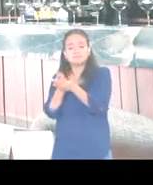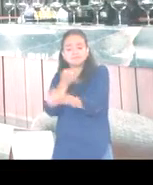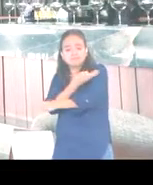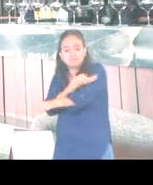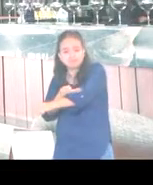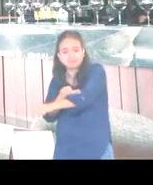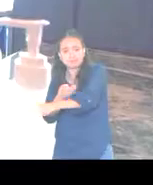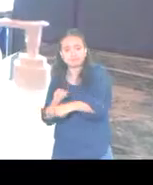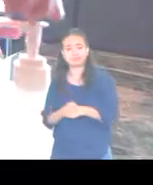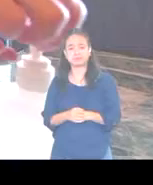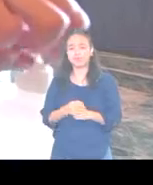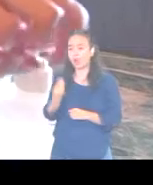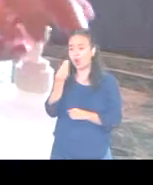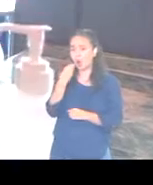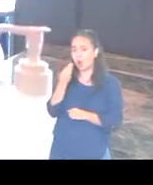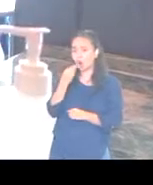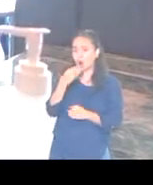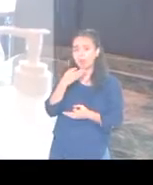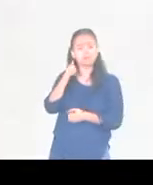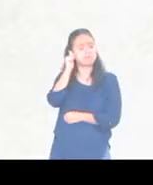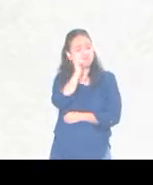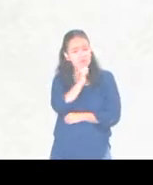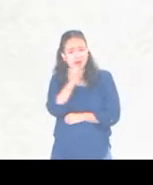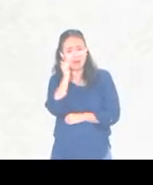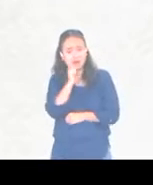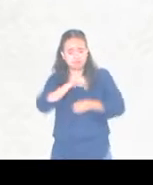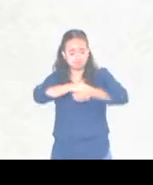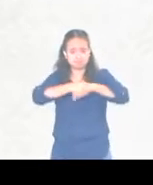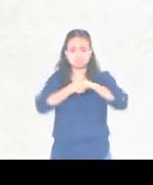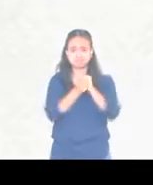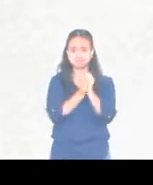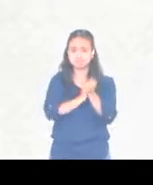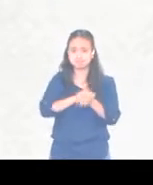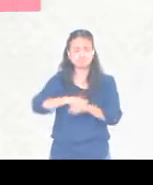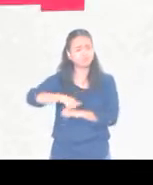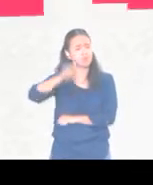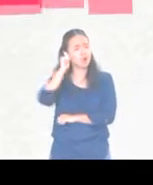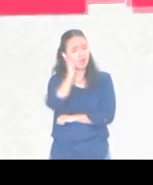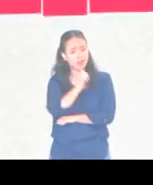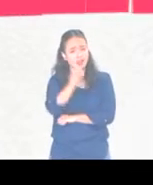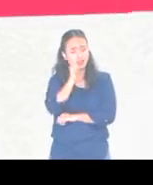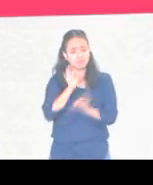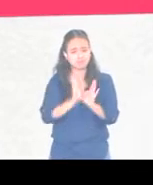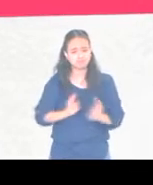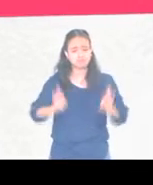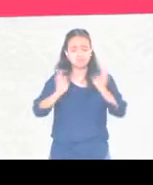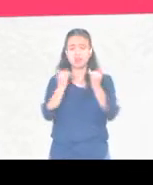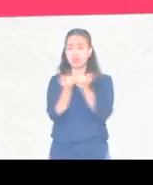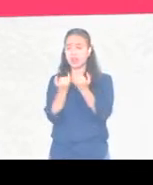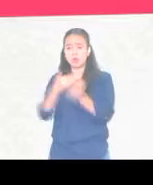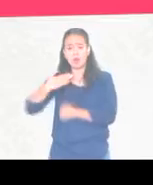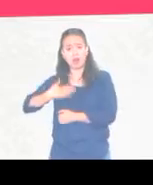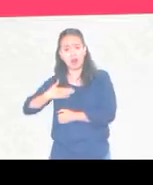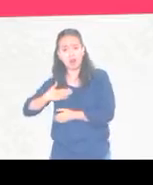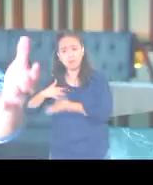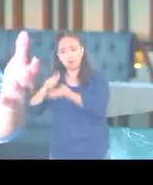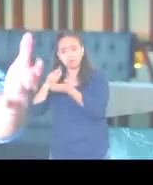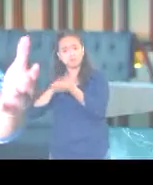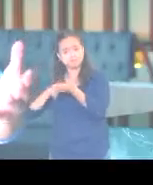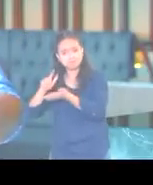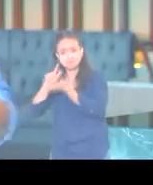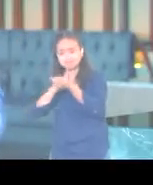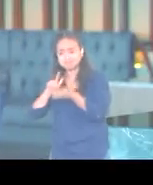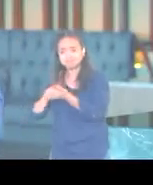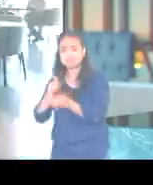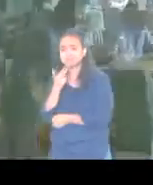No solo al disfrutar tus alimentos, sino en todo momento, lava constantemente tus manos. Por favor, sé limpio al usar los servicios sanitarios, ya que todos